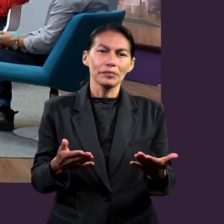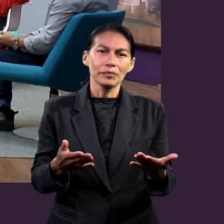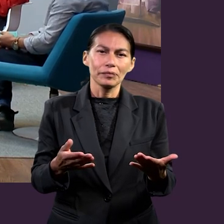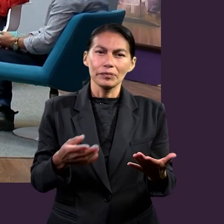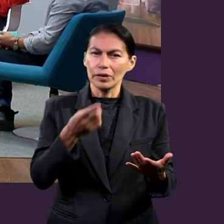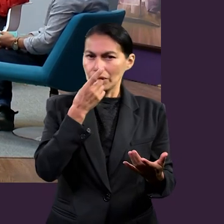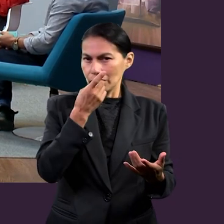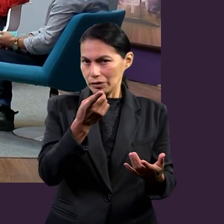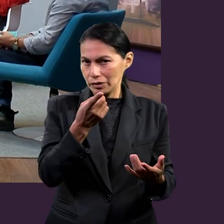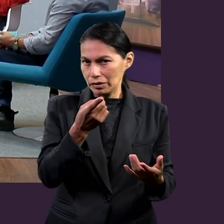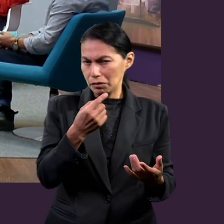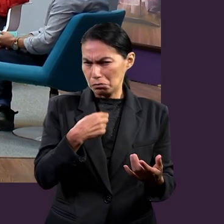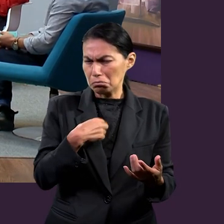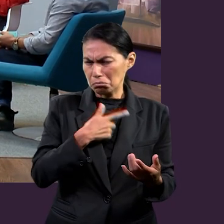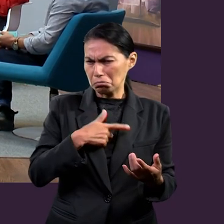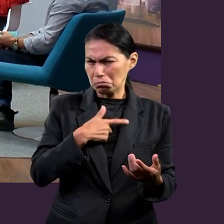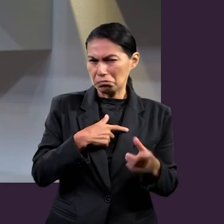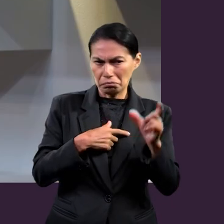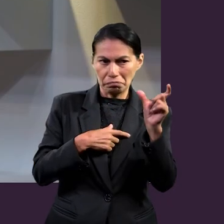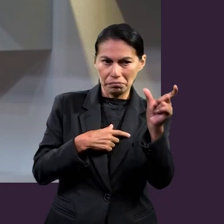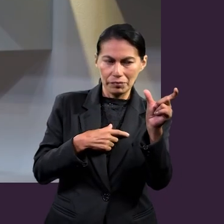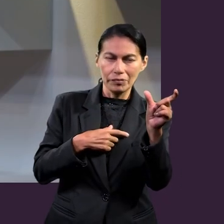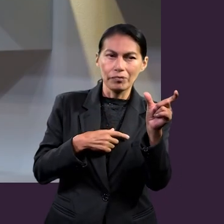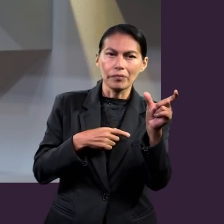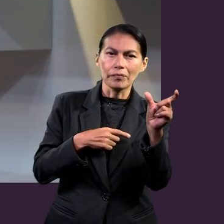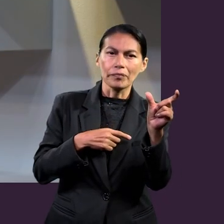una frase que a mí me llamó mucho la atención,